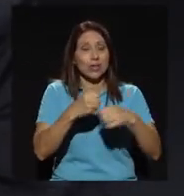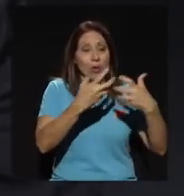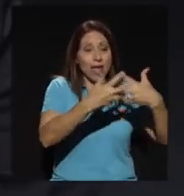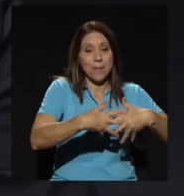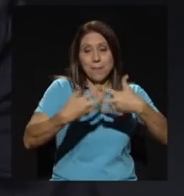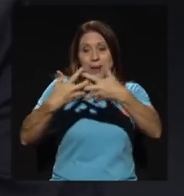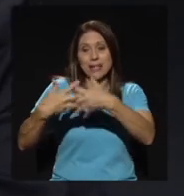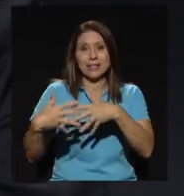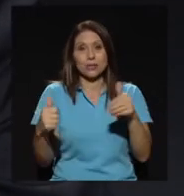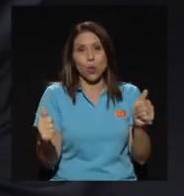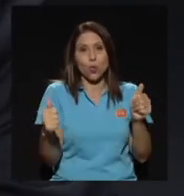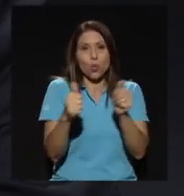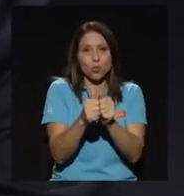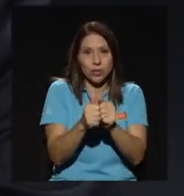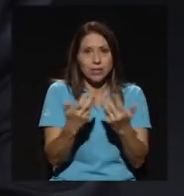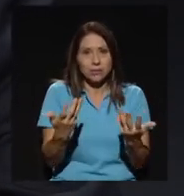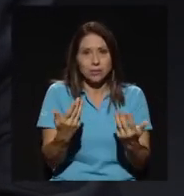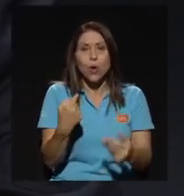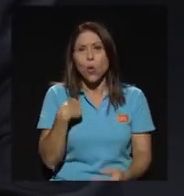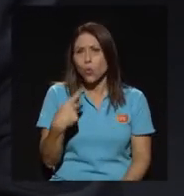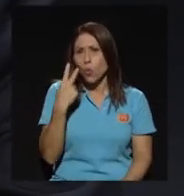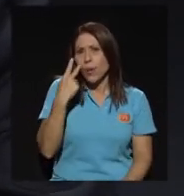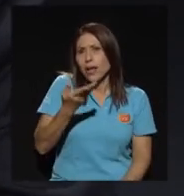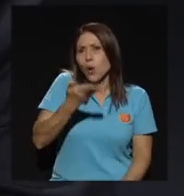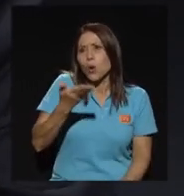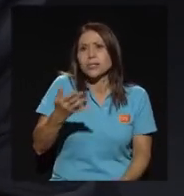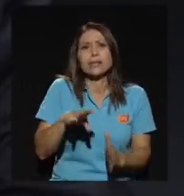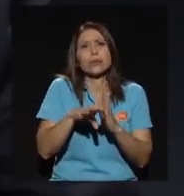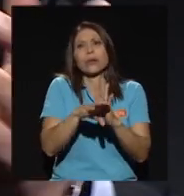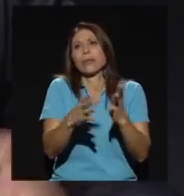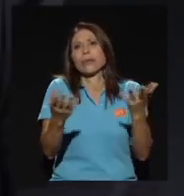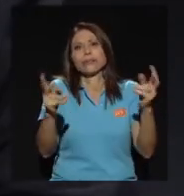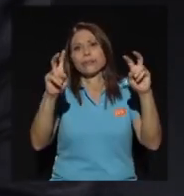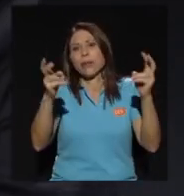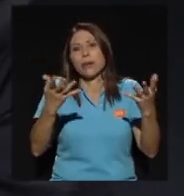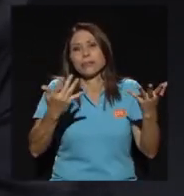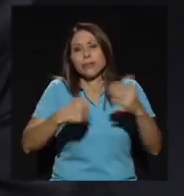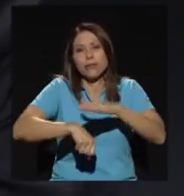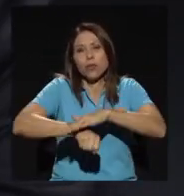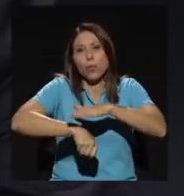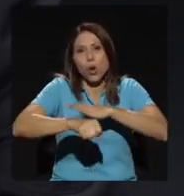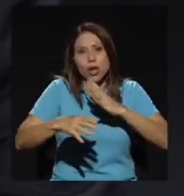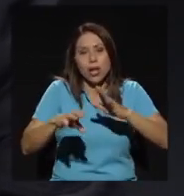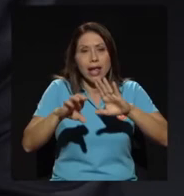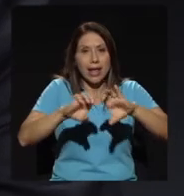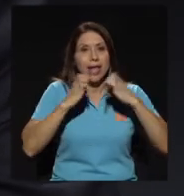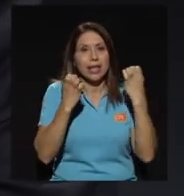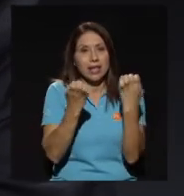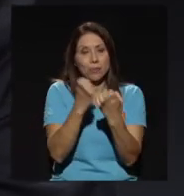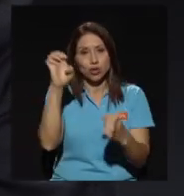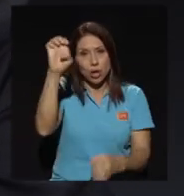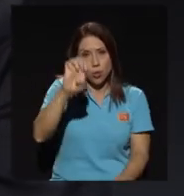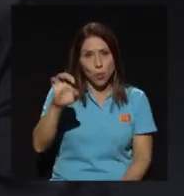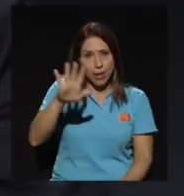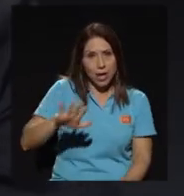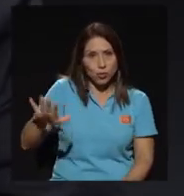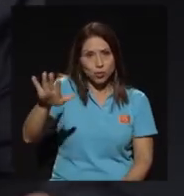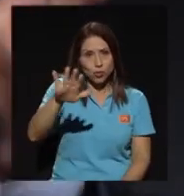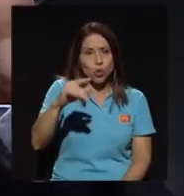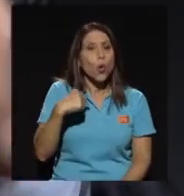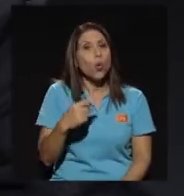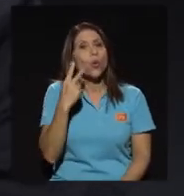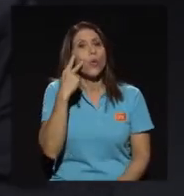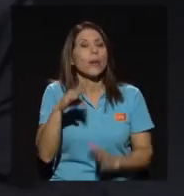inclusive uno ve en cosas tan mundanas como en el fútbol los equipos europeos uno ve que ya es el